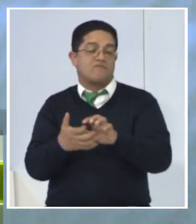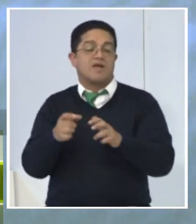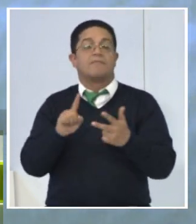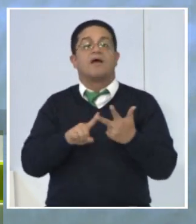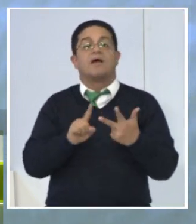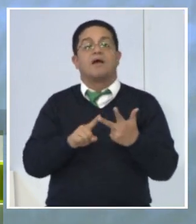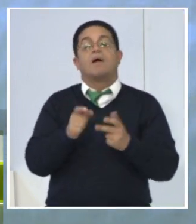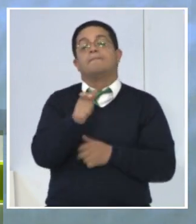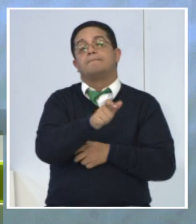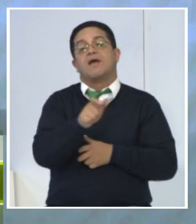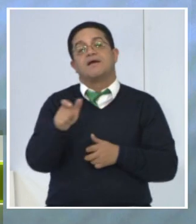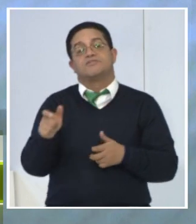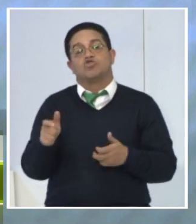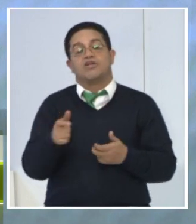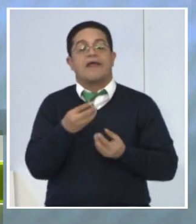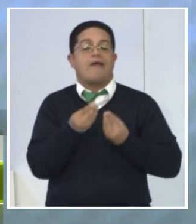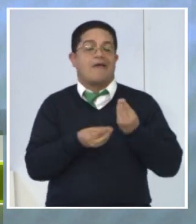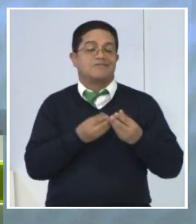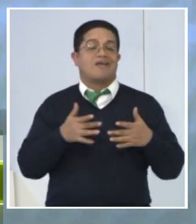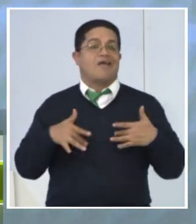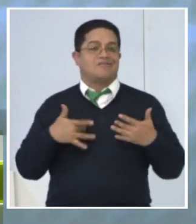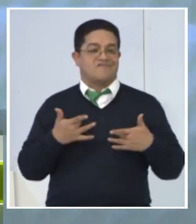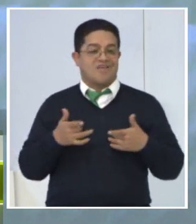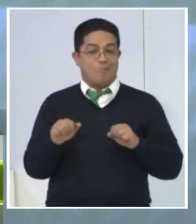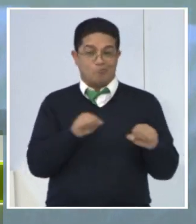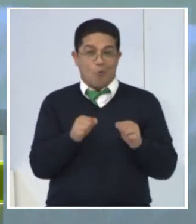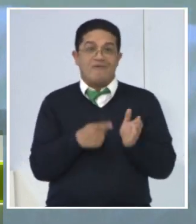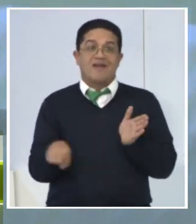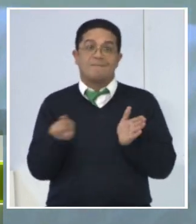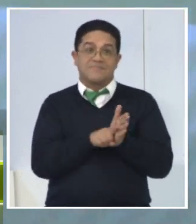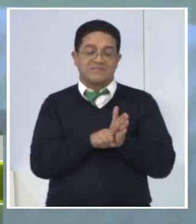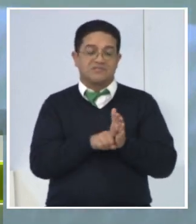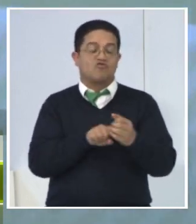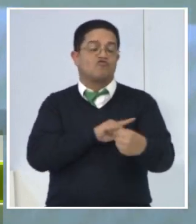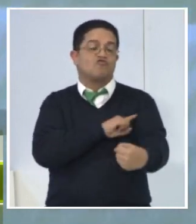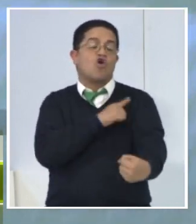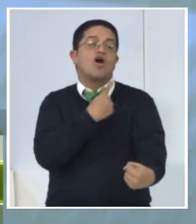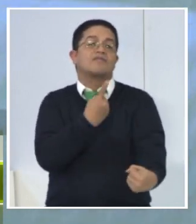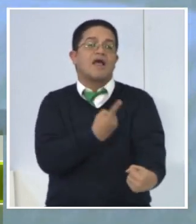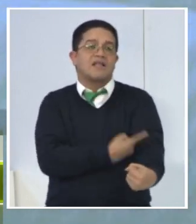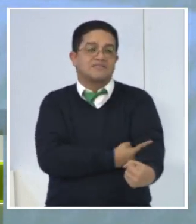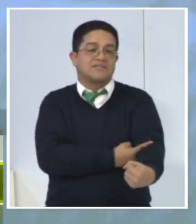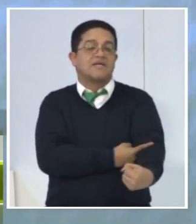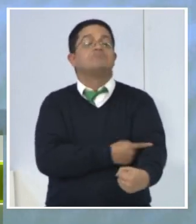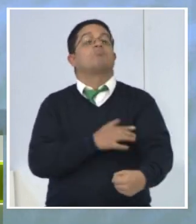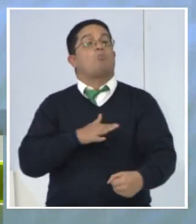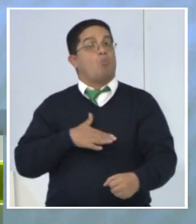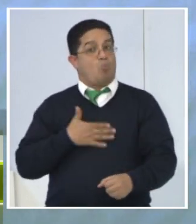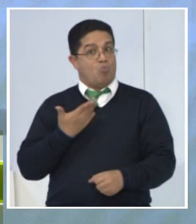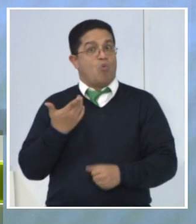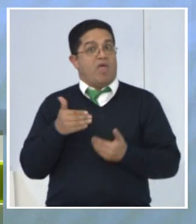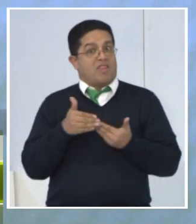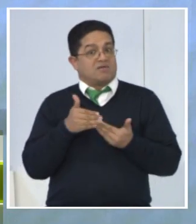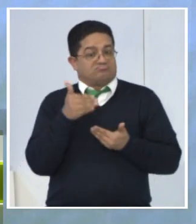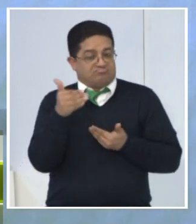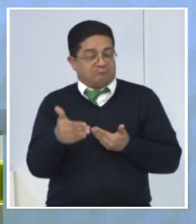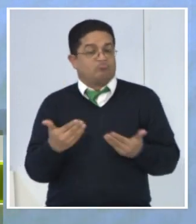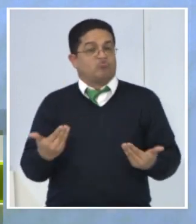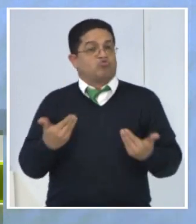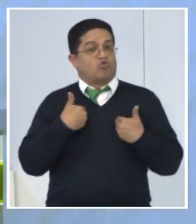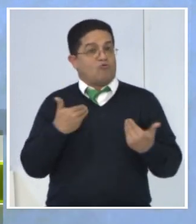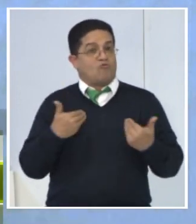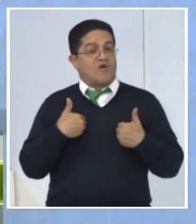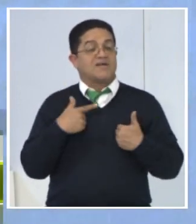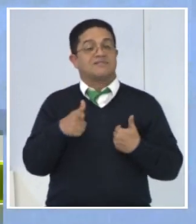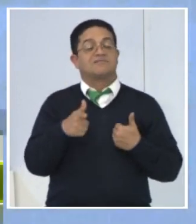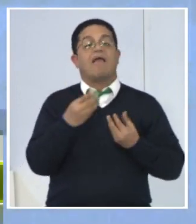personas que realizan estas actividades, bueno, fortalecer, saber que pueden estar predispuestos a padecer de esta patología y